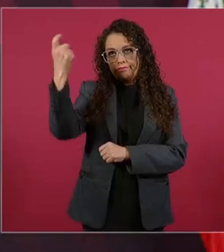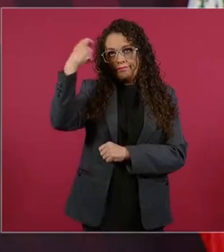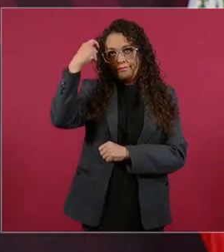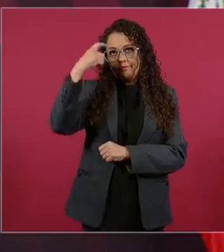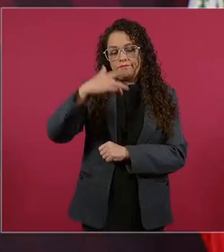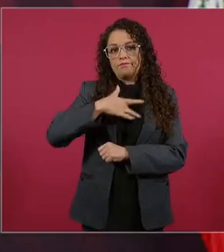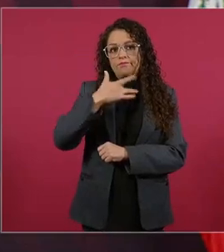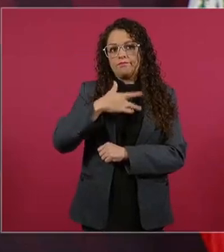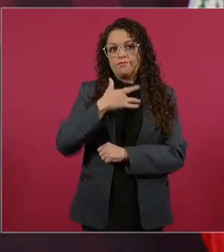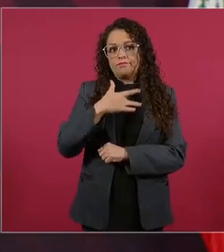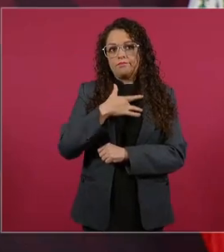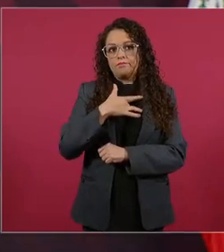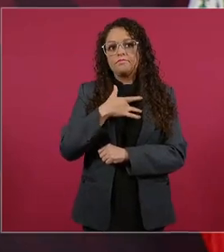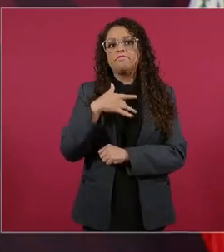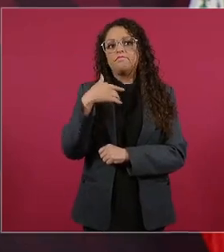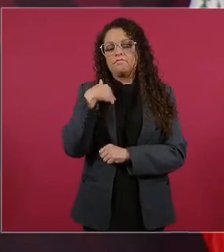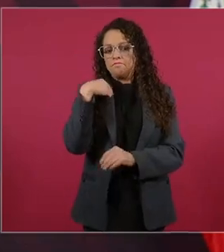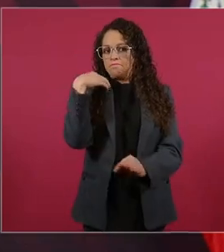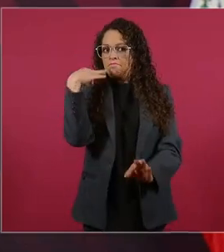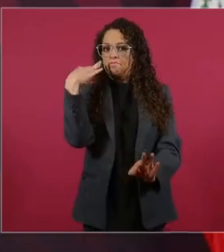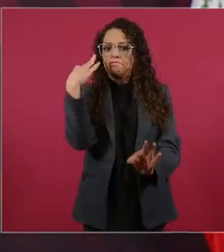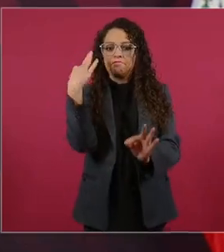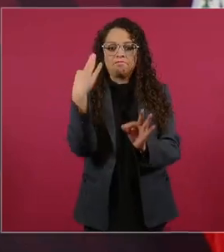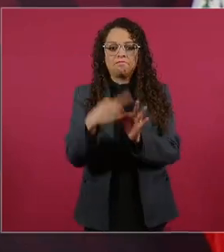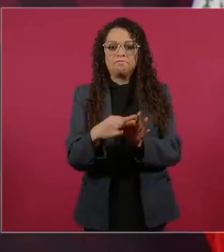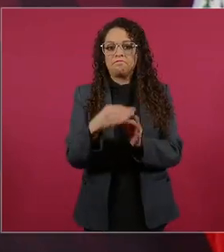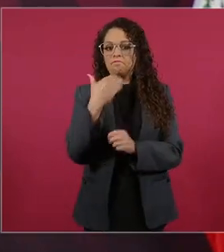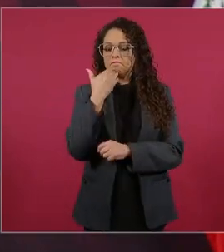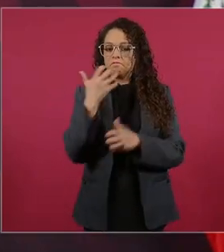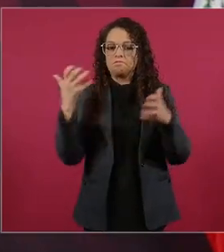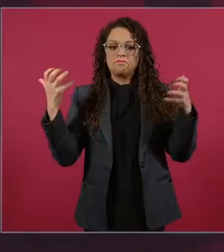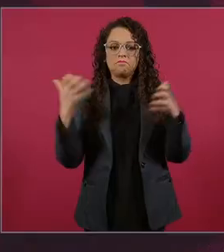con la convicción de que cumplimos y que ya